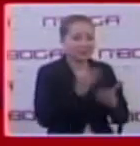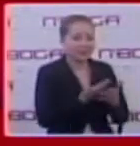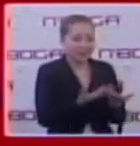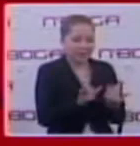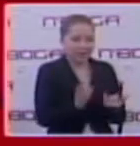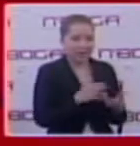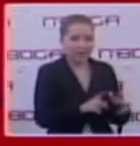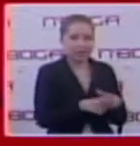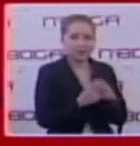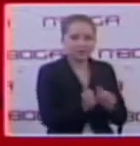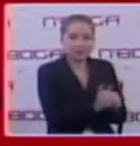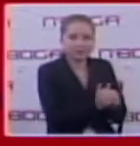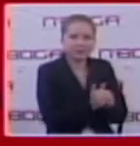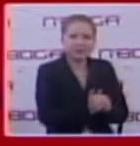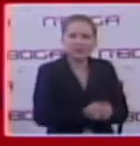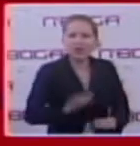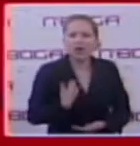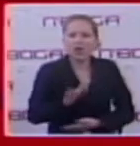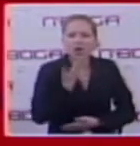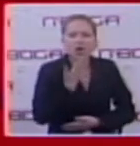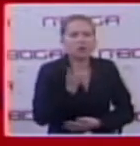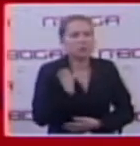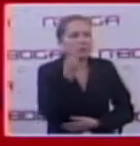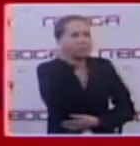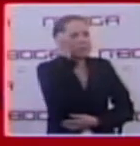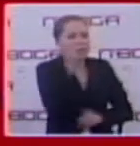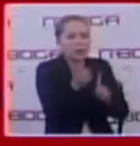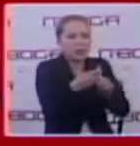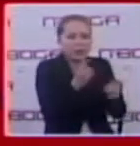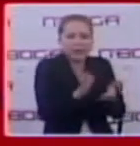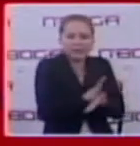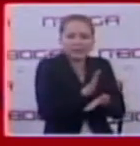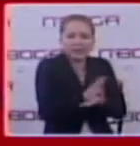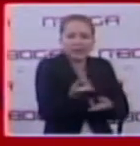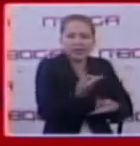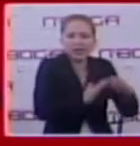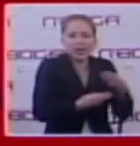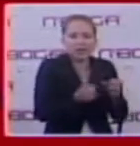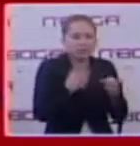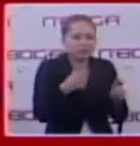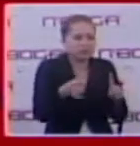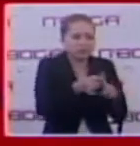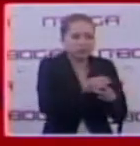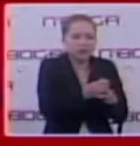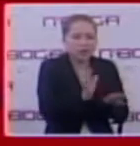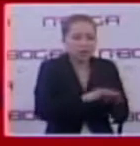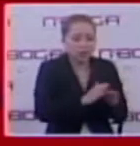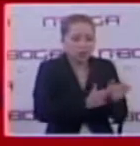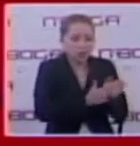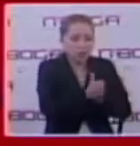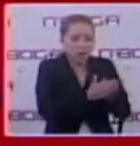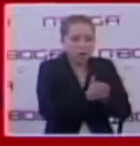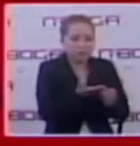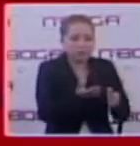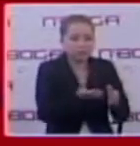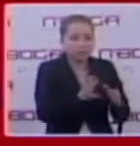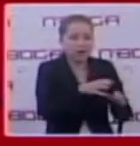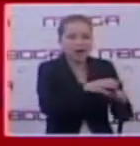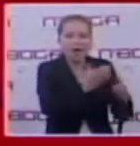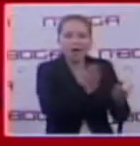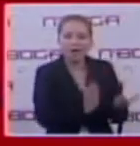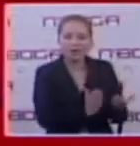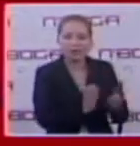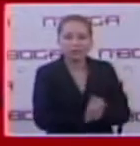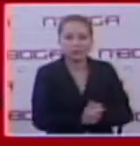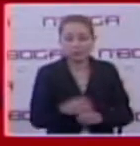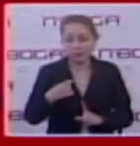por acompañarnos. Jaime, ¿cómo nace esta idea de crear la primera escuela de negocios relacionada al cacao y al chocolate? Bueno, Emprende Cacaos, la primera